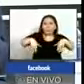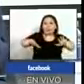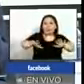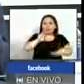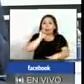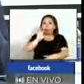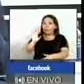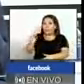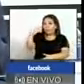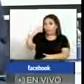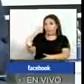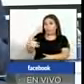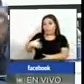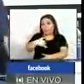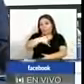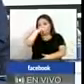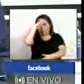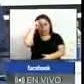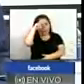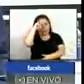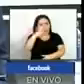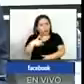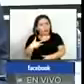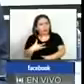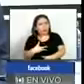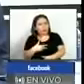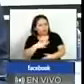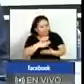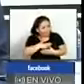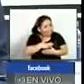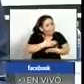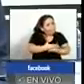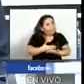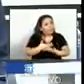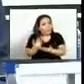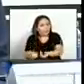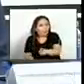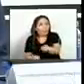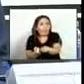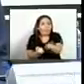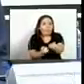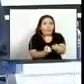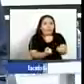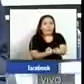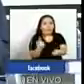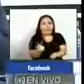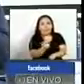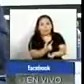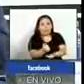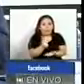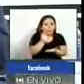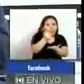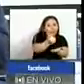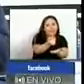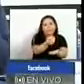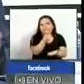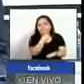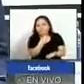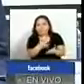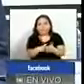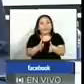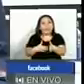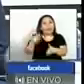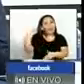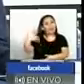dijo el señor ministro, siempre tuvimos el lado solidario. Apoyamos a nuestra gente con bonos solidarios a